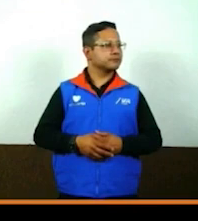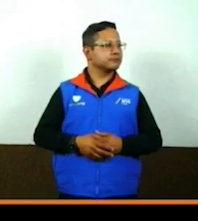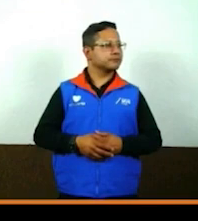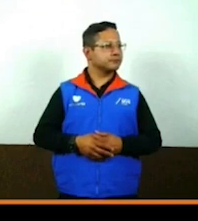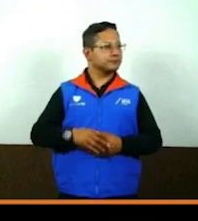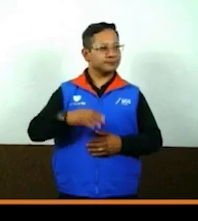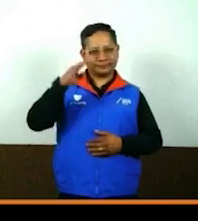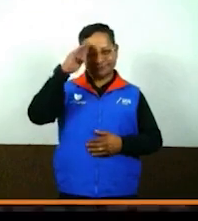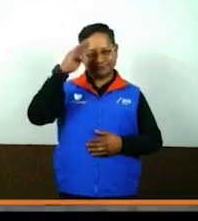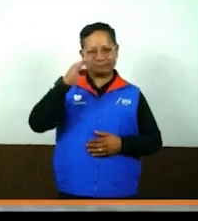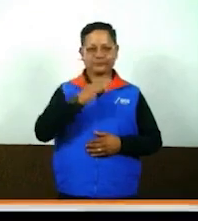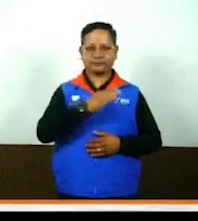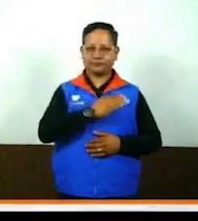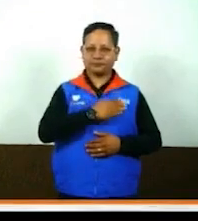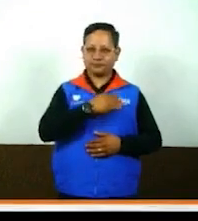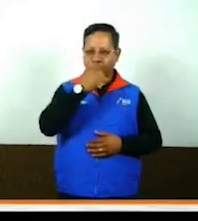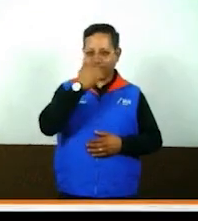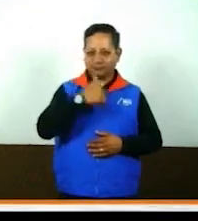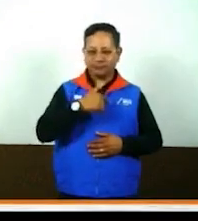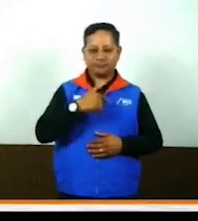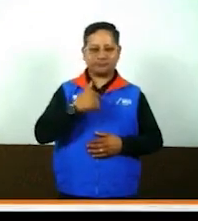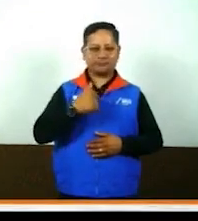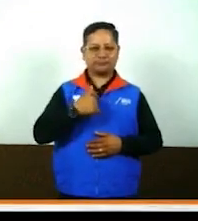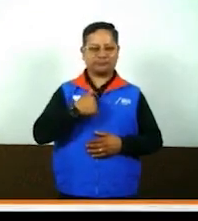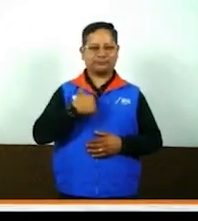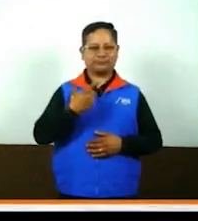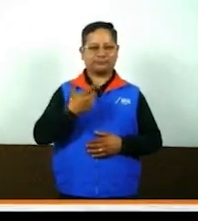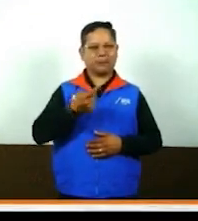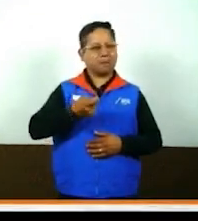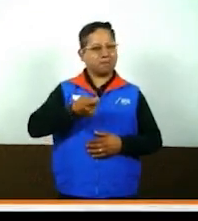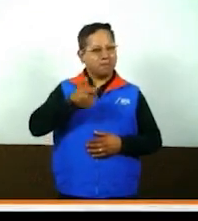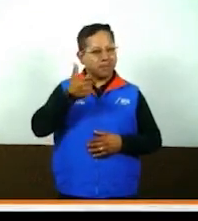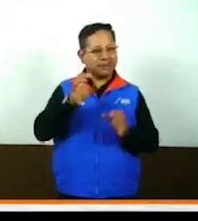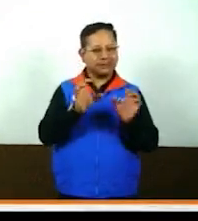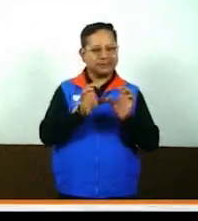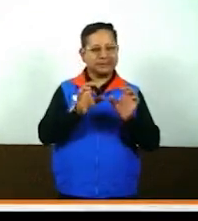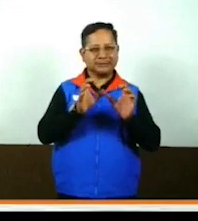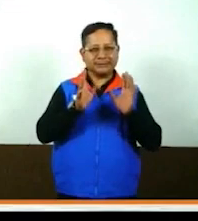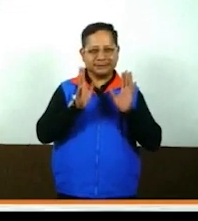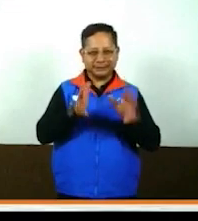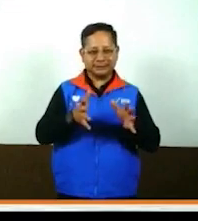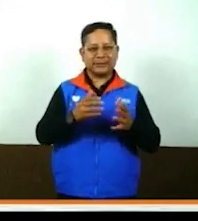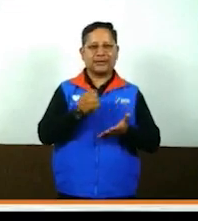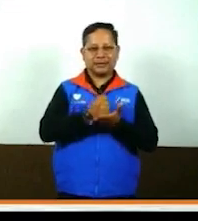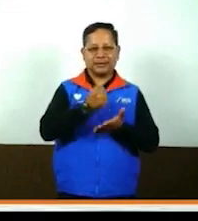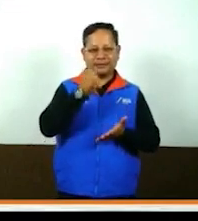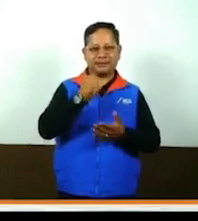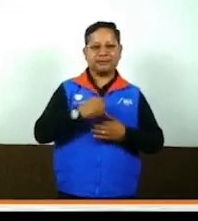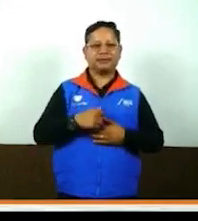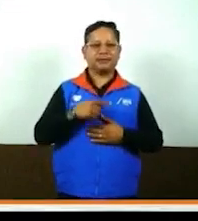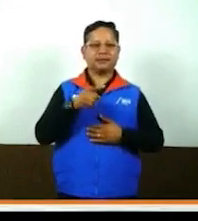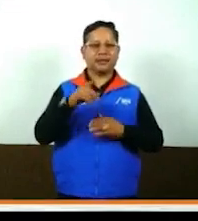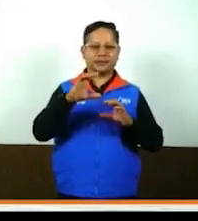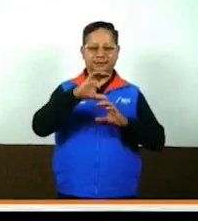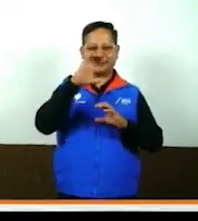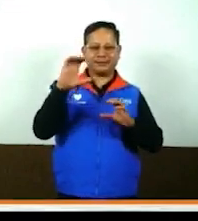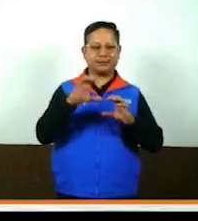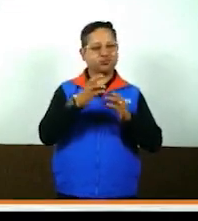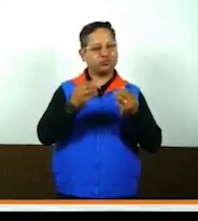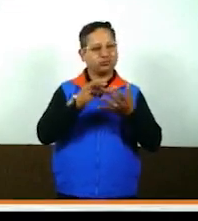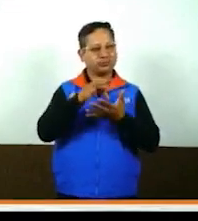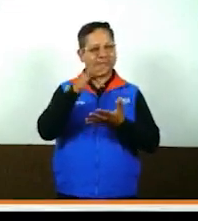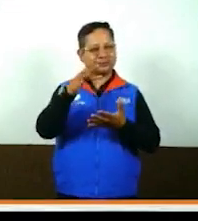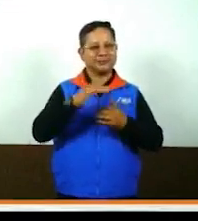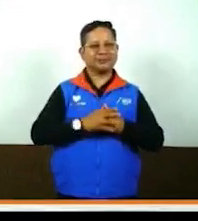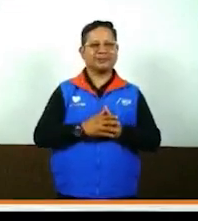Hola, buenas tardes. Mi nombre es Grecia González. Primera vez como consultora certificada por parte de CEMEFI. Muchas